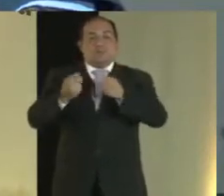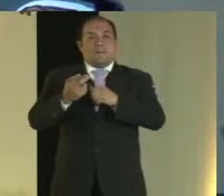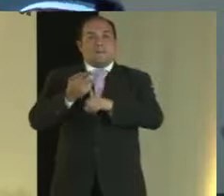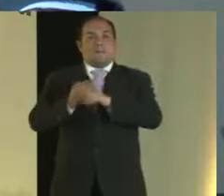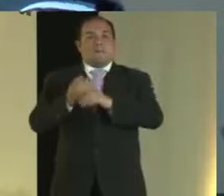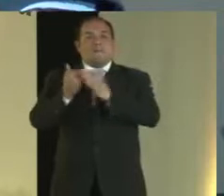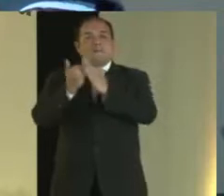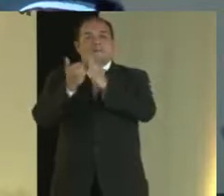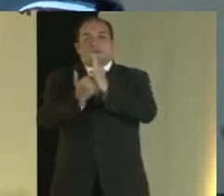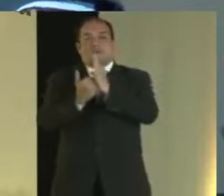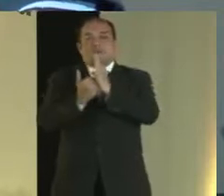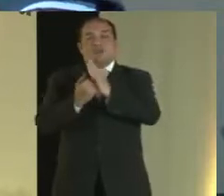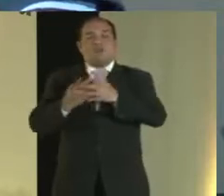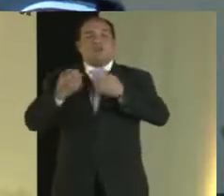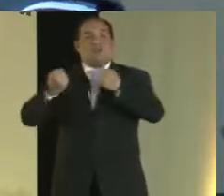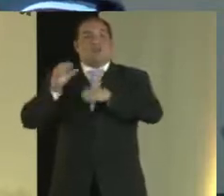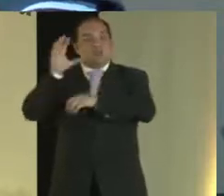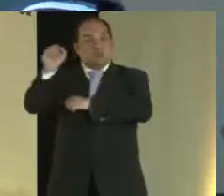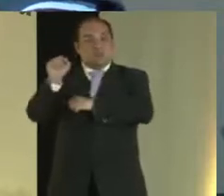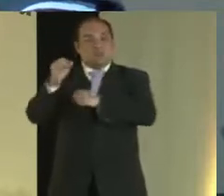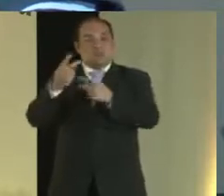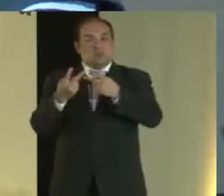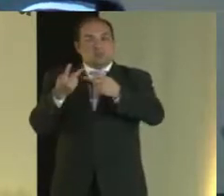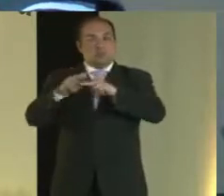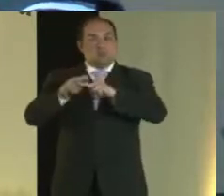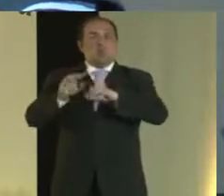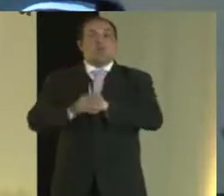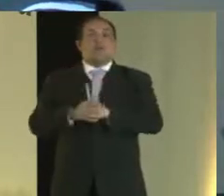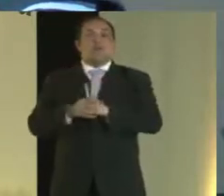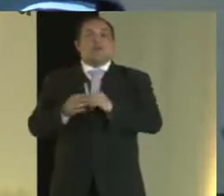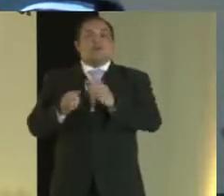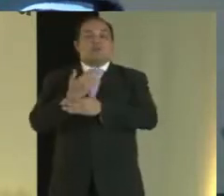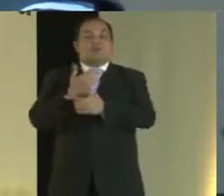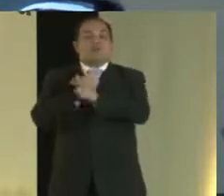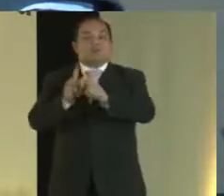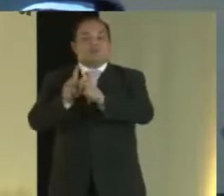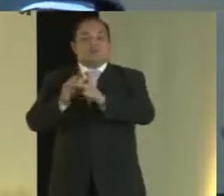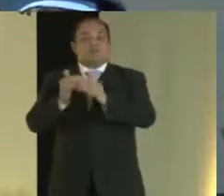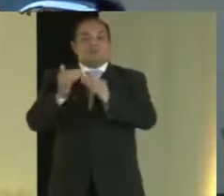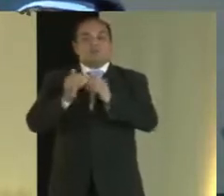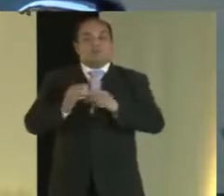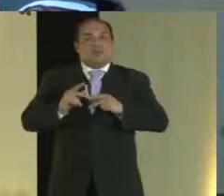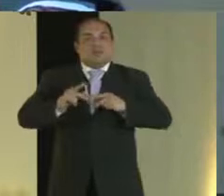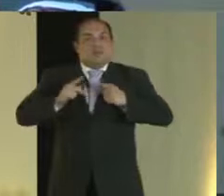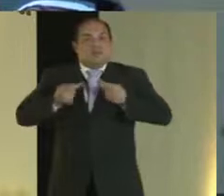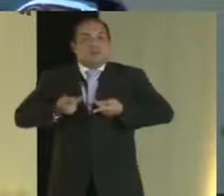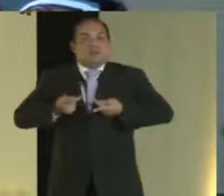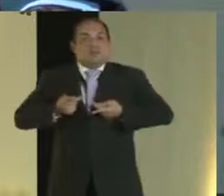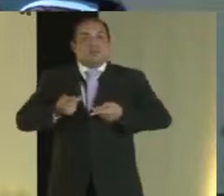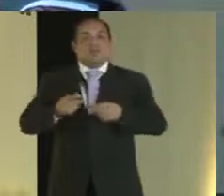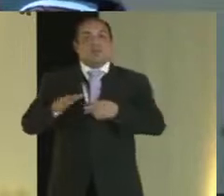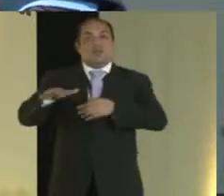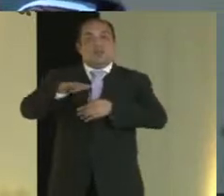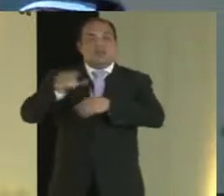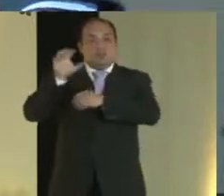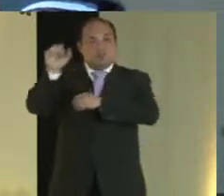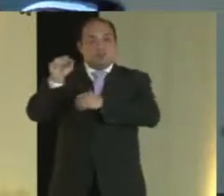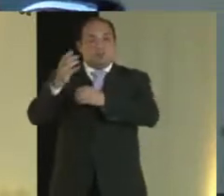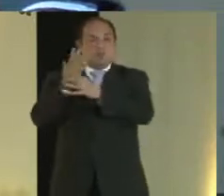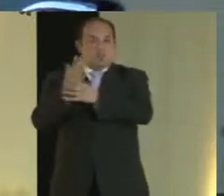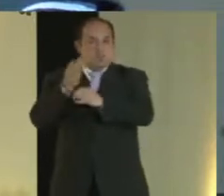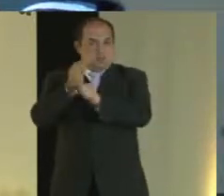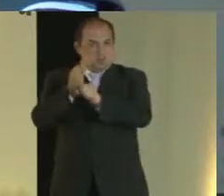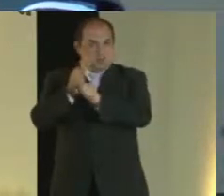de los sindicatos y viceversa. Para el neoliberalismo, el debilitamiento extremo de los sindicatos, como ya se indicó